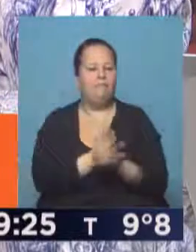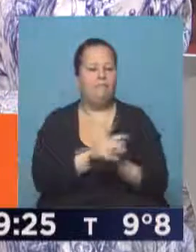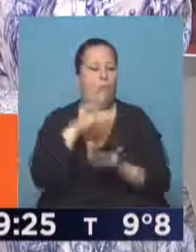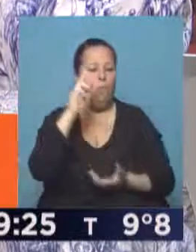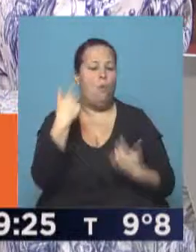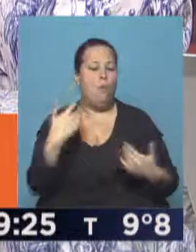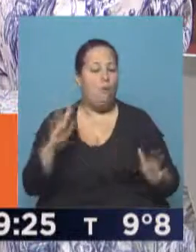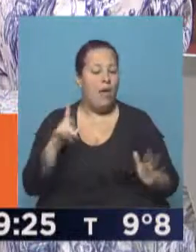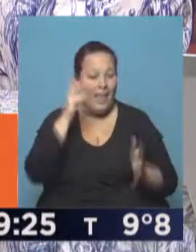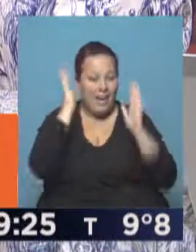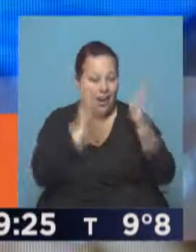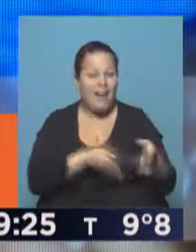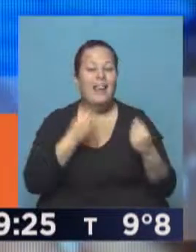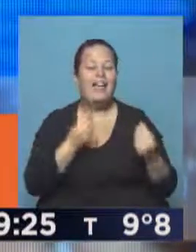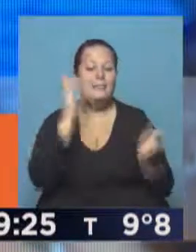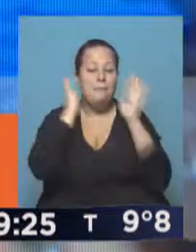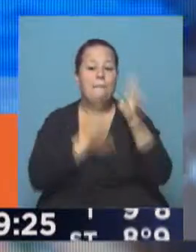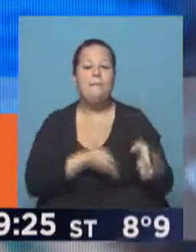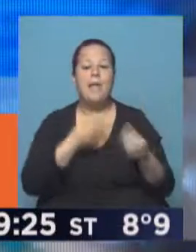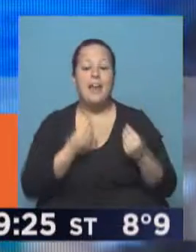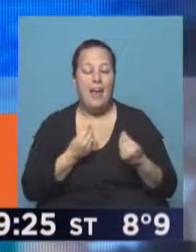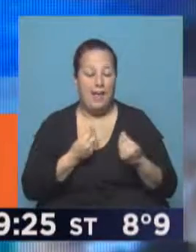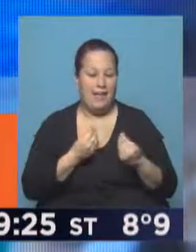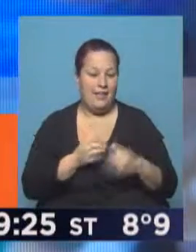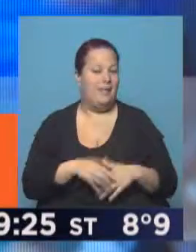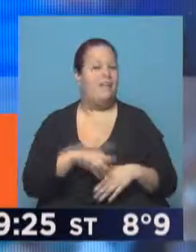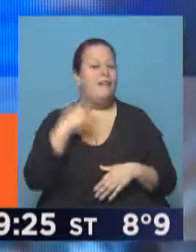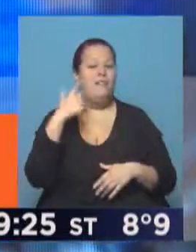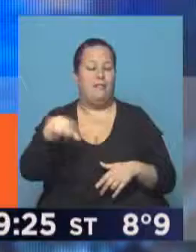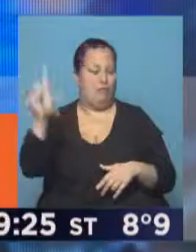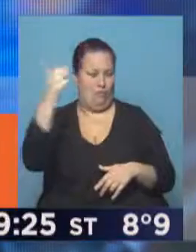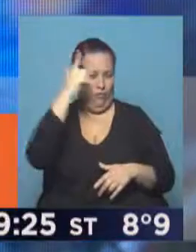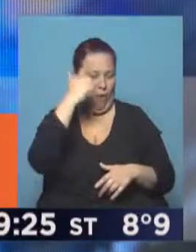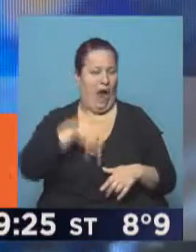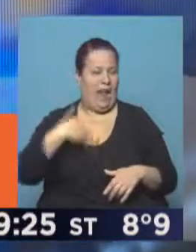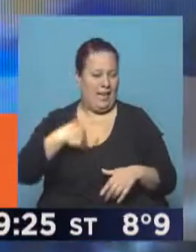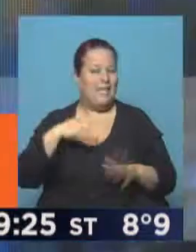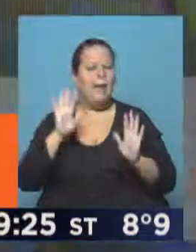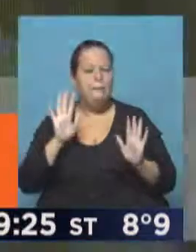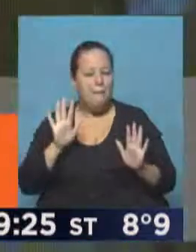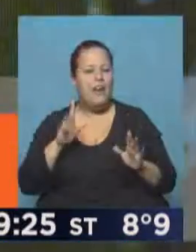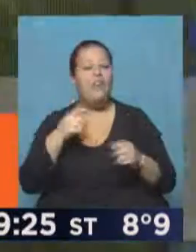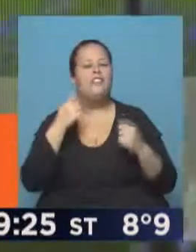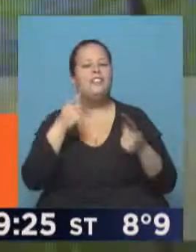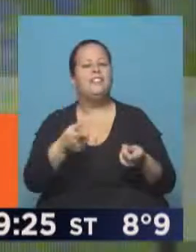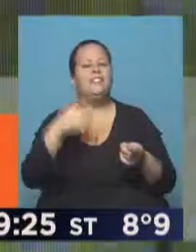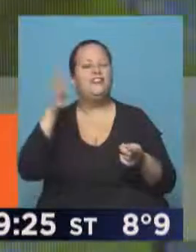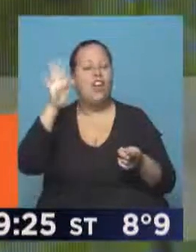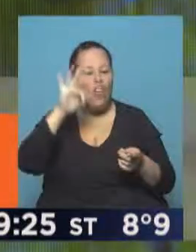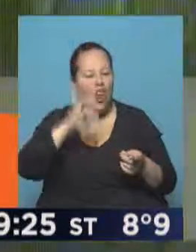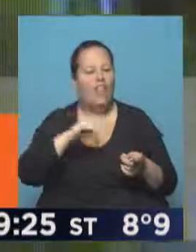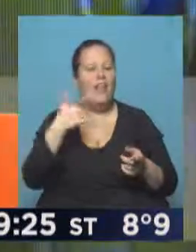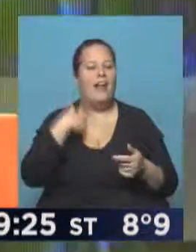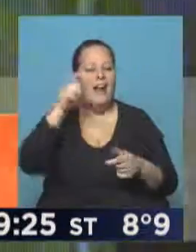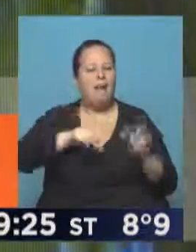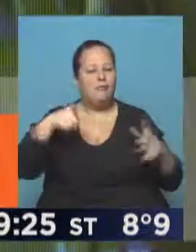muerte. Esa condena a muerte, esa pena de muerte, que teóricamente no existe en la Argentina, pero que se ejerce en el día a día sobre